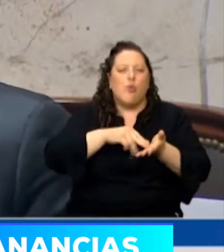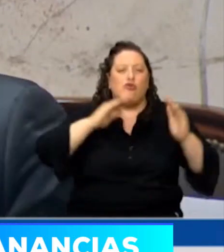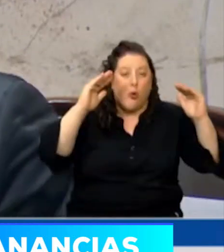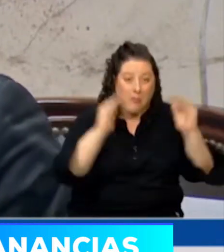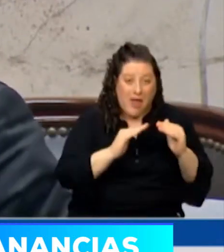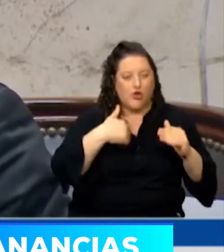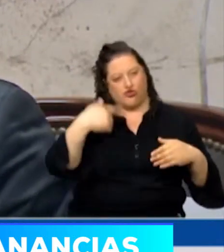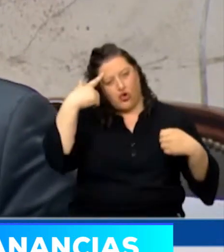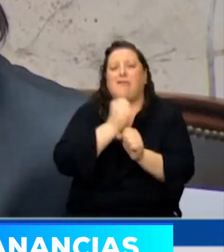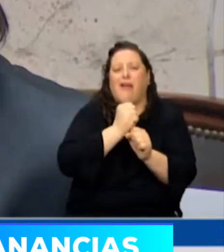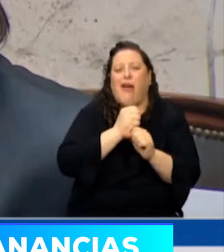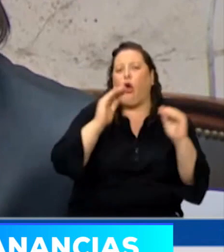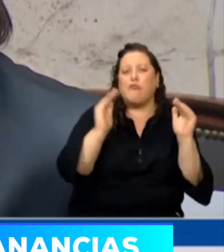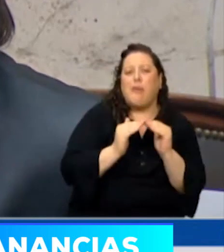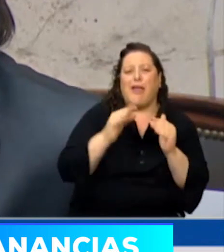acuerdo.